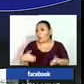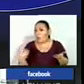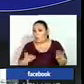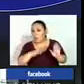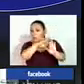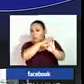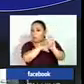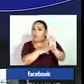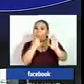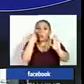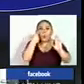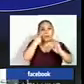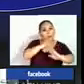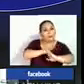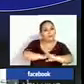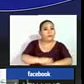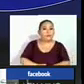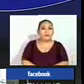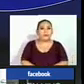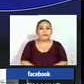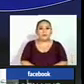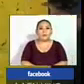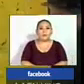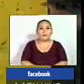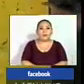están tomando.